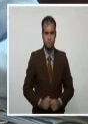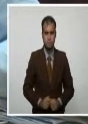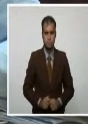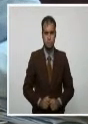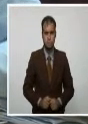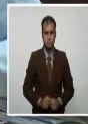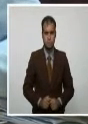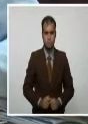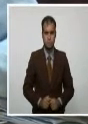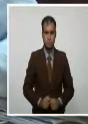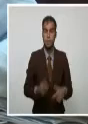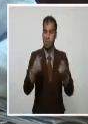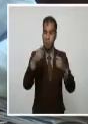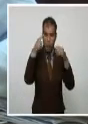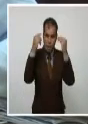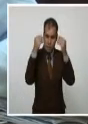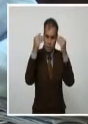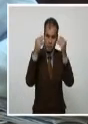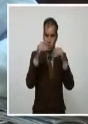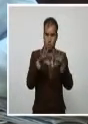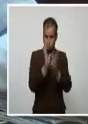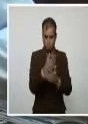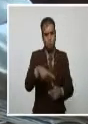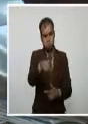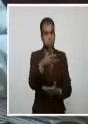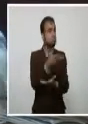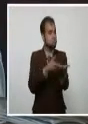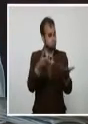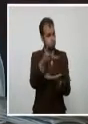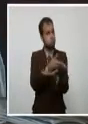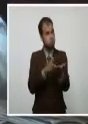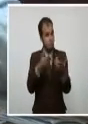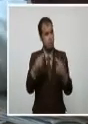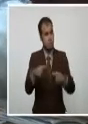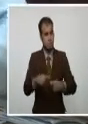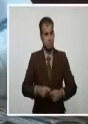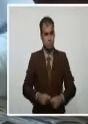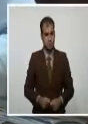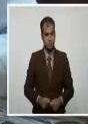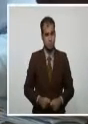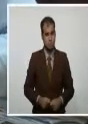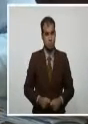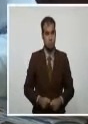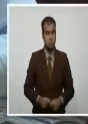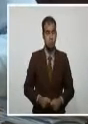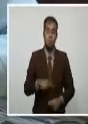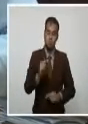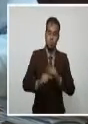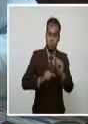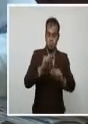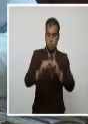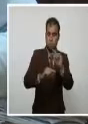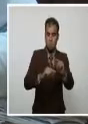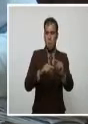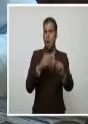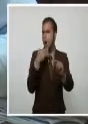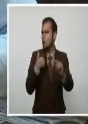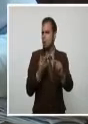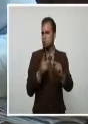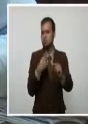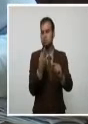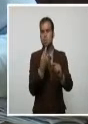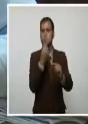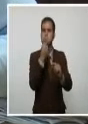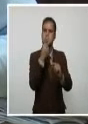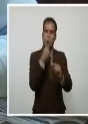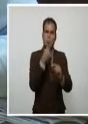lleva análisis, lleva entrega. Lleva entrega y lleva como nosotros logramos, que son dos elementos del modo de hoy fundamentales y que el general